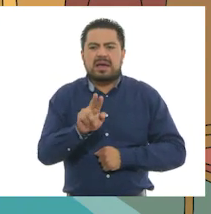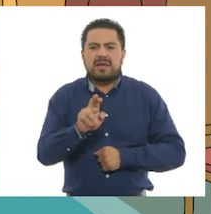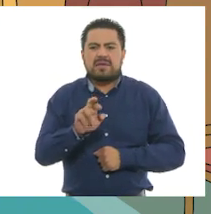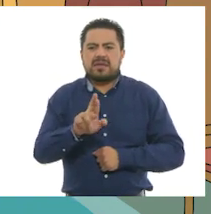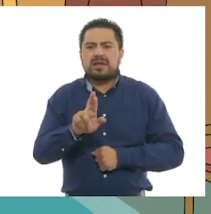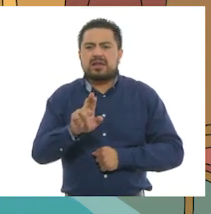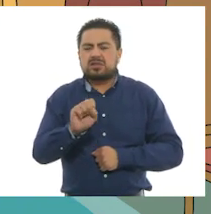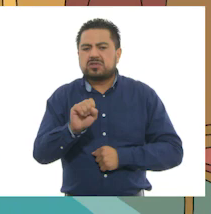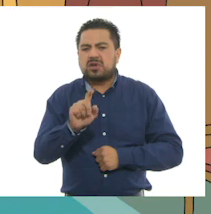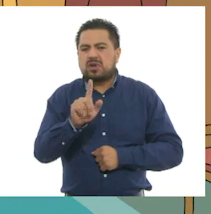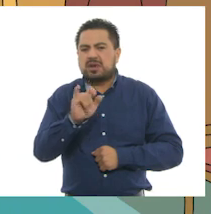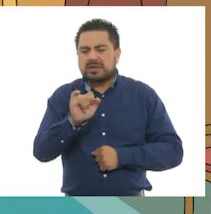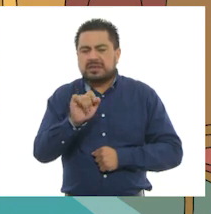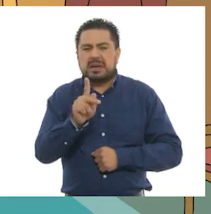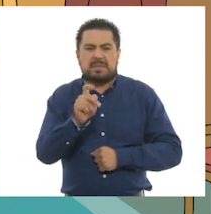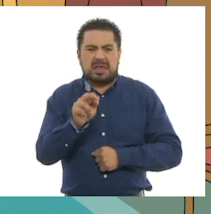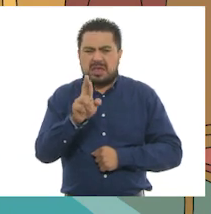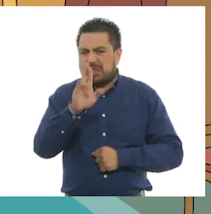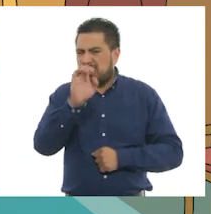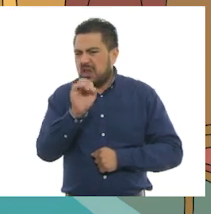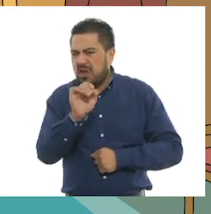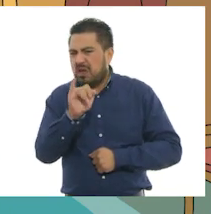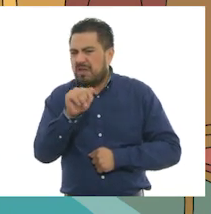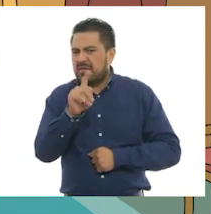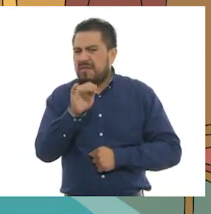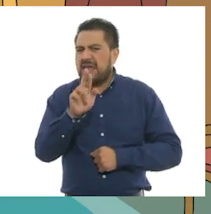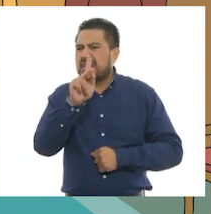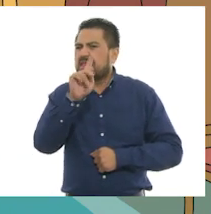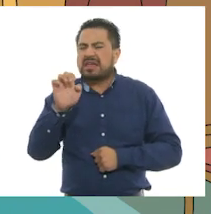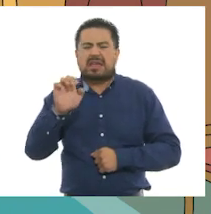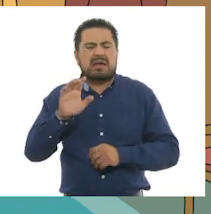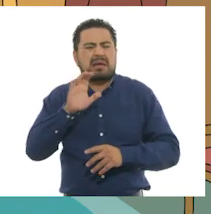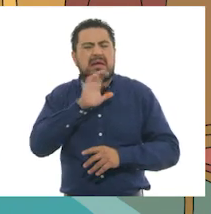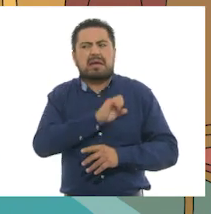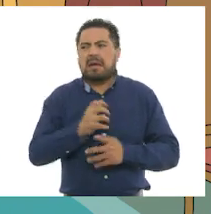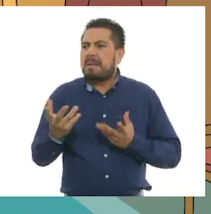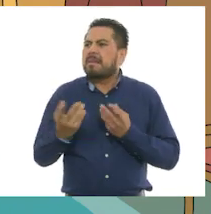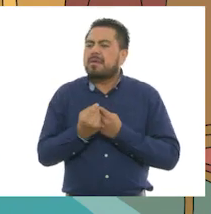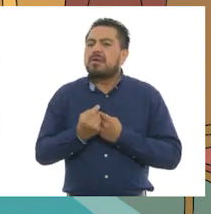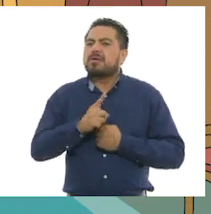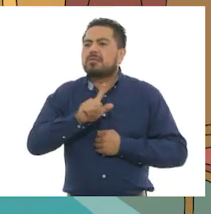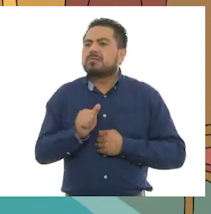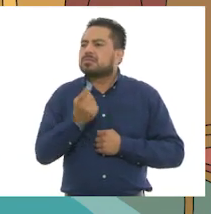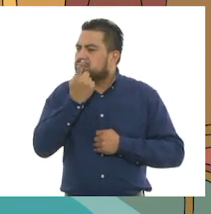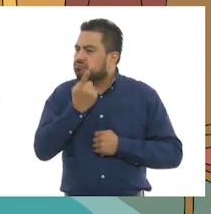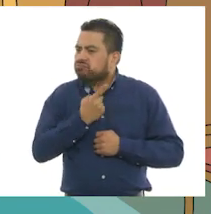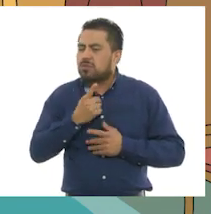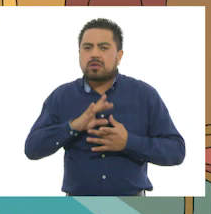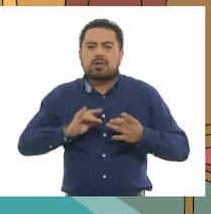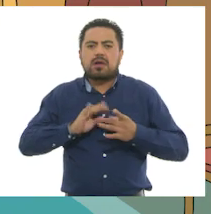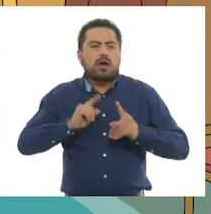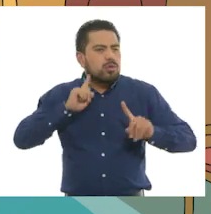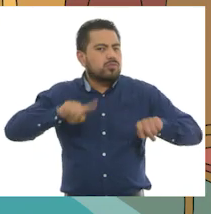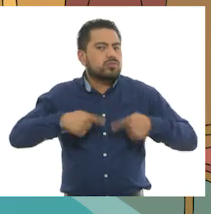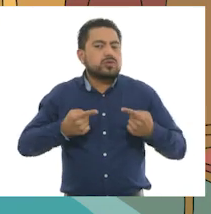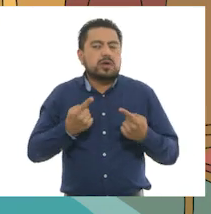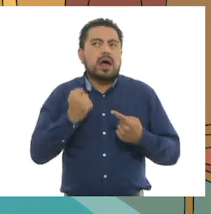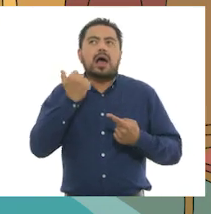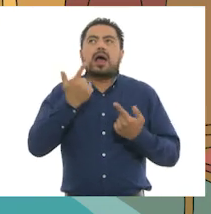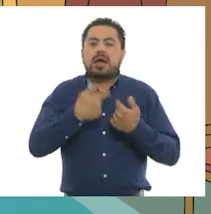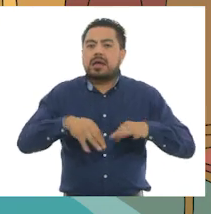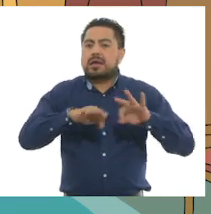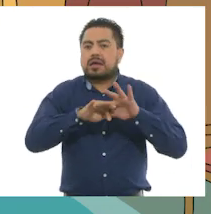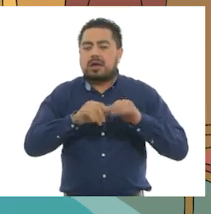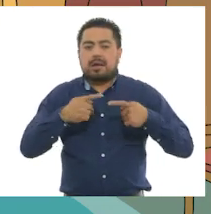de Pedro Infante. No, hombre, la pasamos a todo dar. Y luego pues me empezó a decir que la música era algo muy importante en la vida de